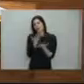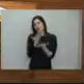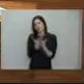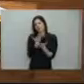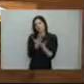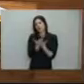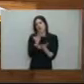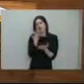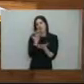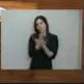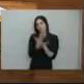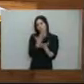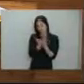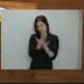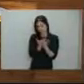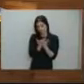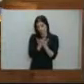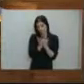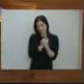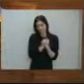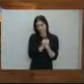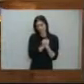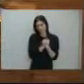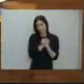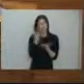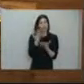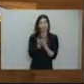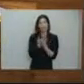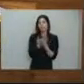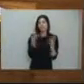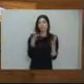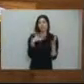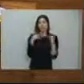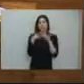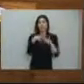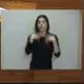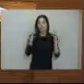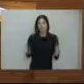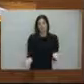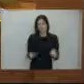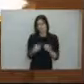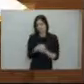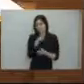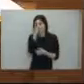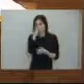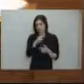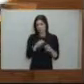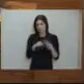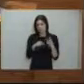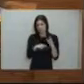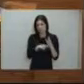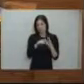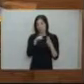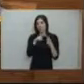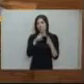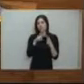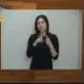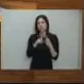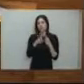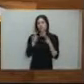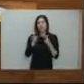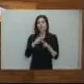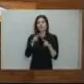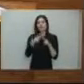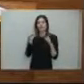en sede presidencial, una propuesta que básicamente se refería a 3 cuestiones: implantar una nueva política